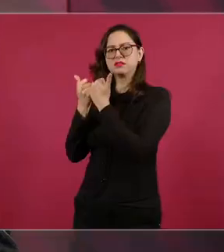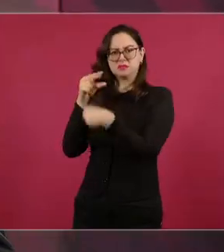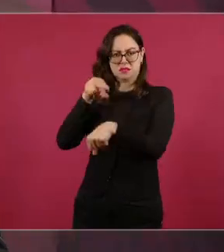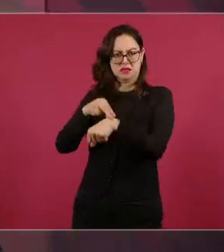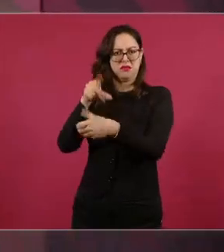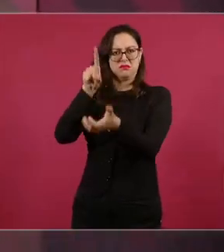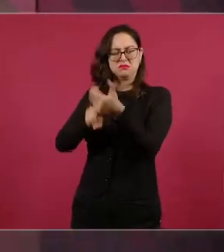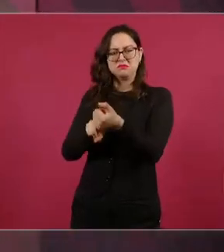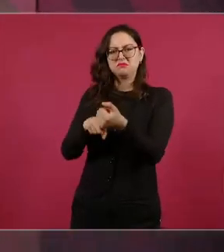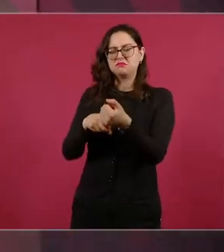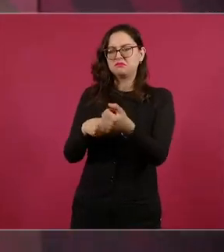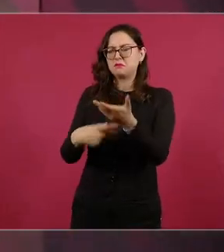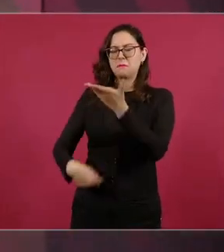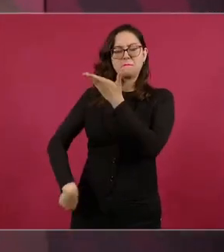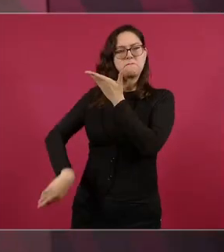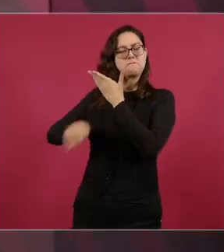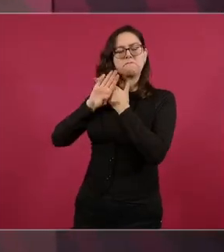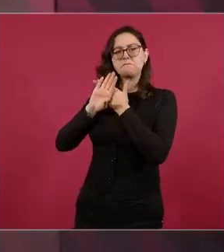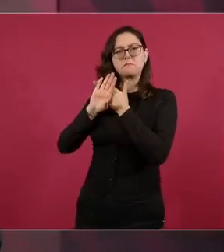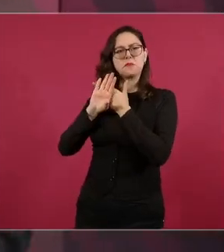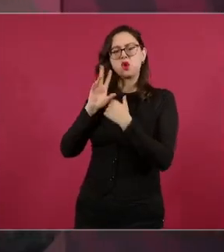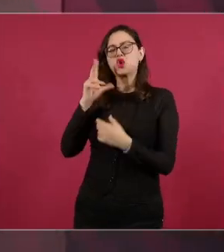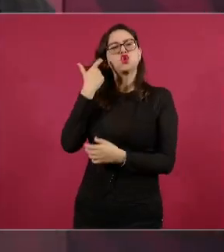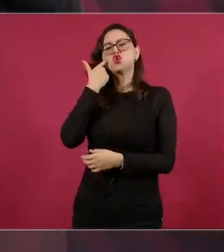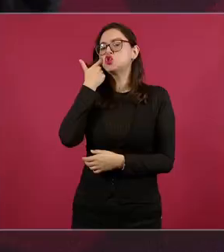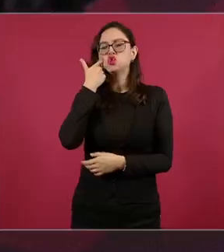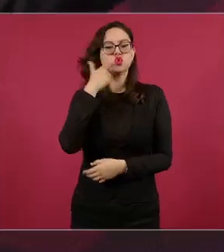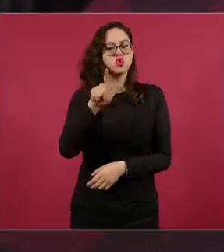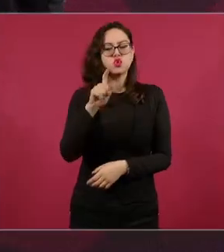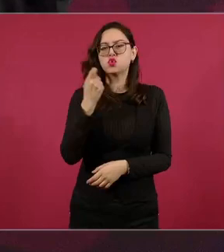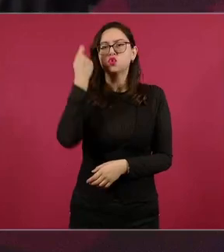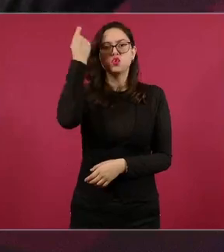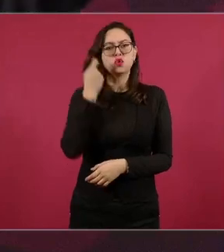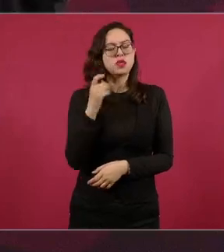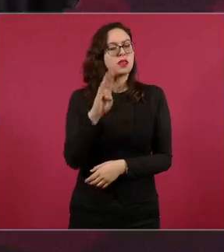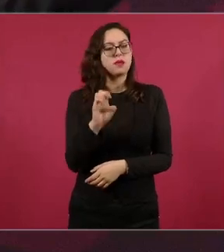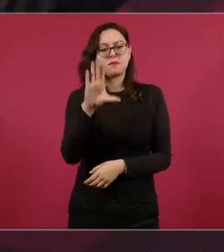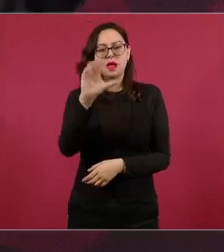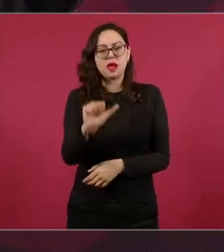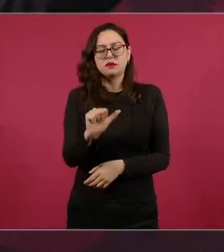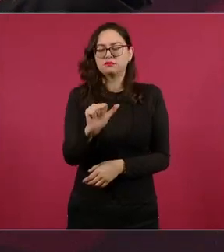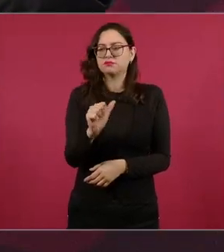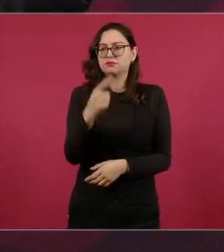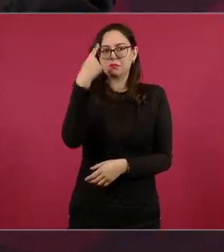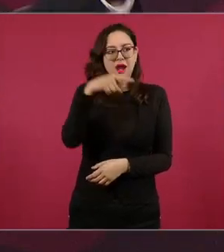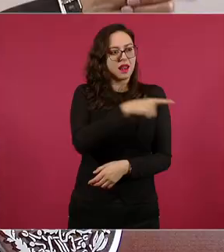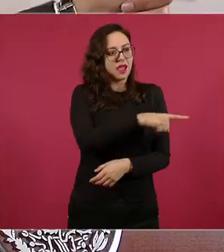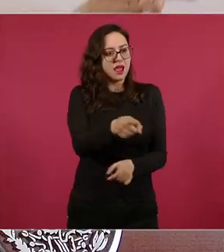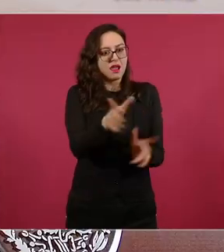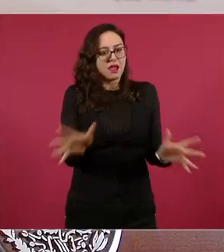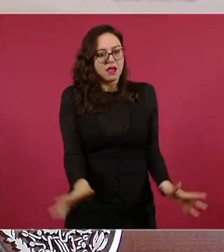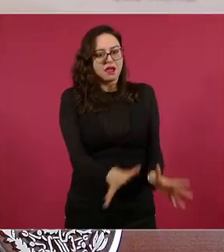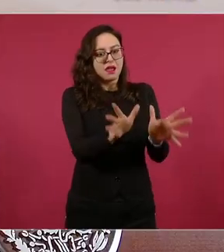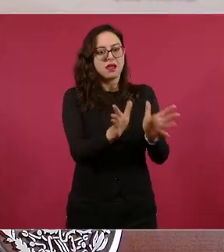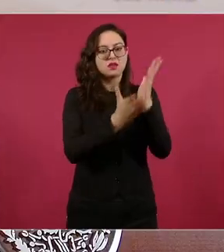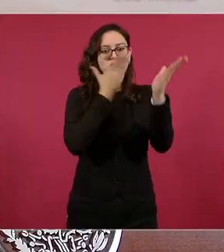de que íbamos a otorgar más becas para tener más especialistas,